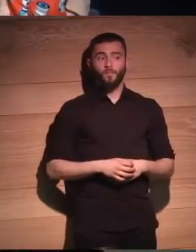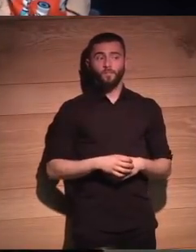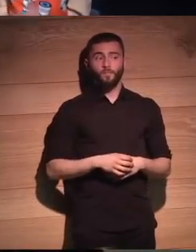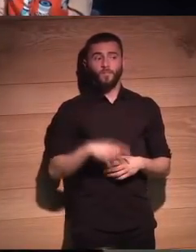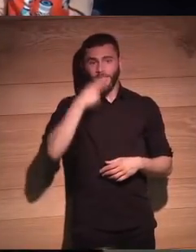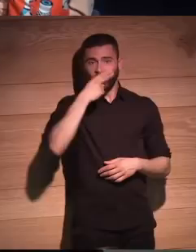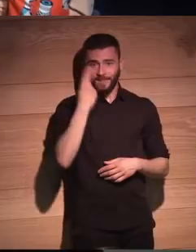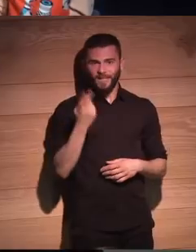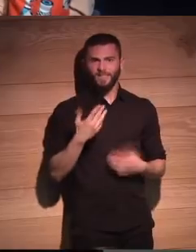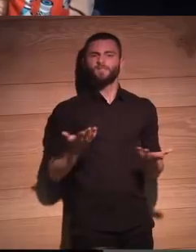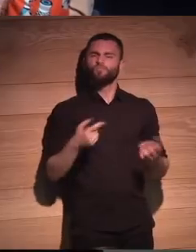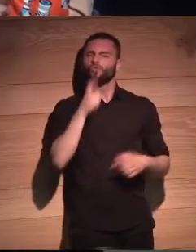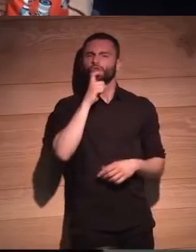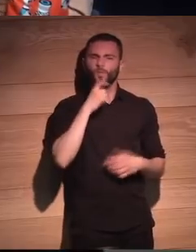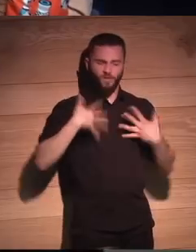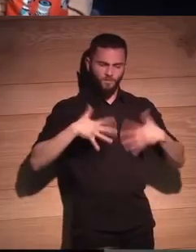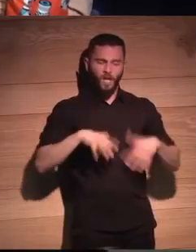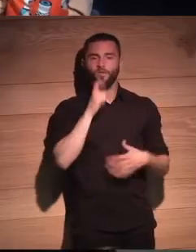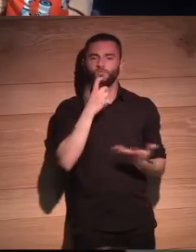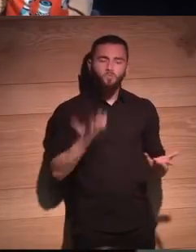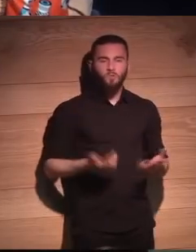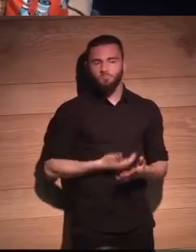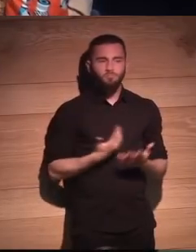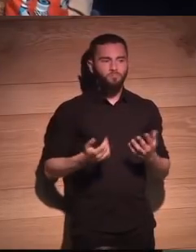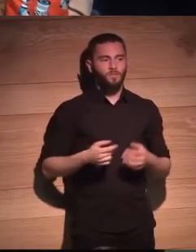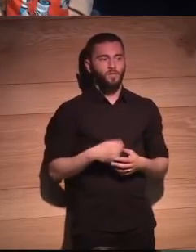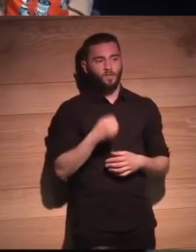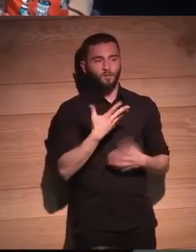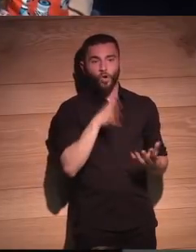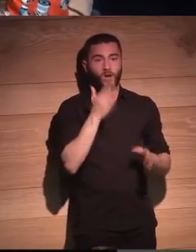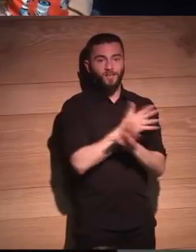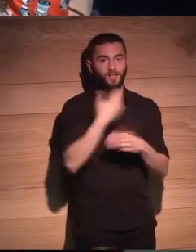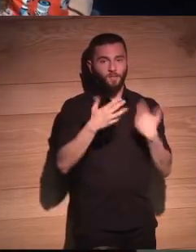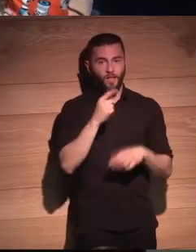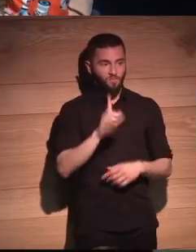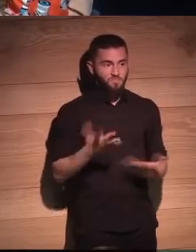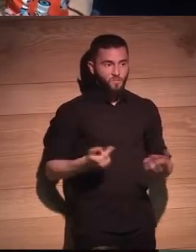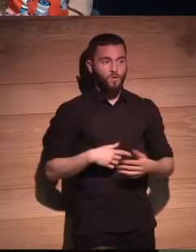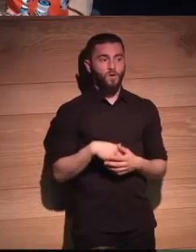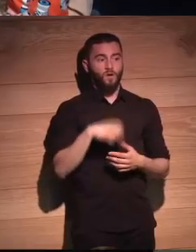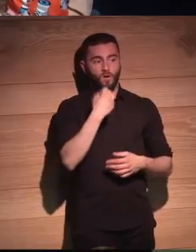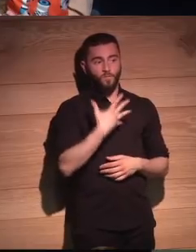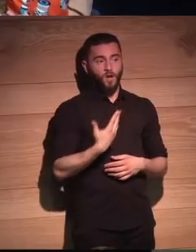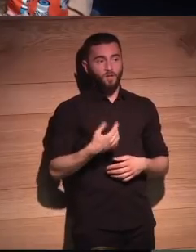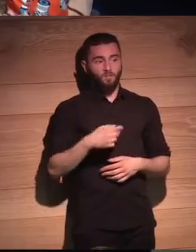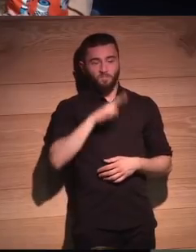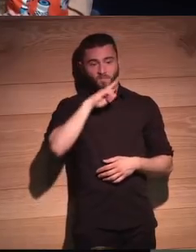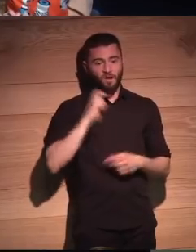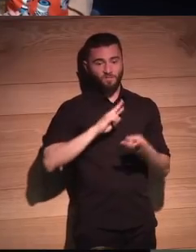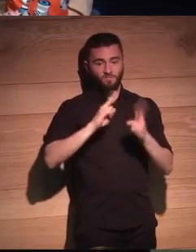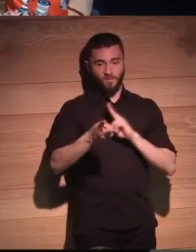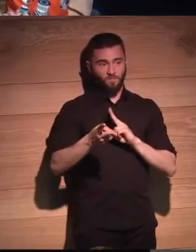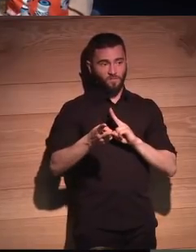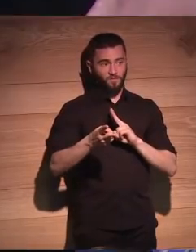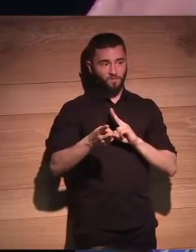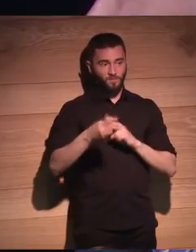futurista? ¿Cómo va vestido? Pues- Porque hemos hablado de la ropa de Batman. Podríamos hablar Tampoco tiene valor desde el punto de vista de contestar la pregunta, porque en realidad es eso, el